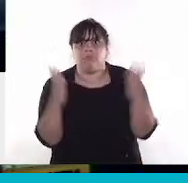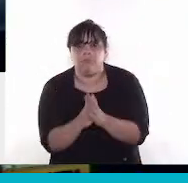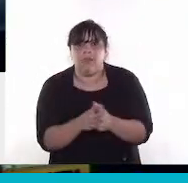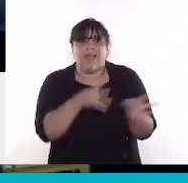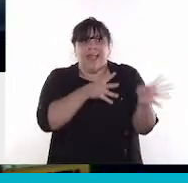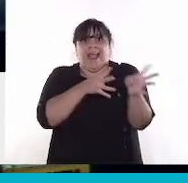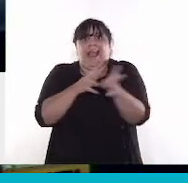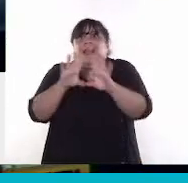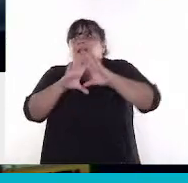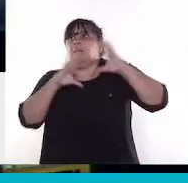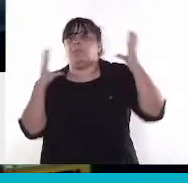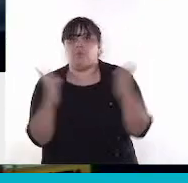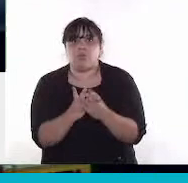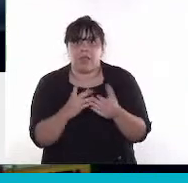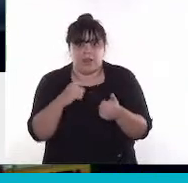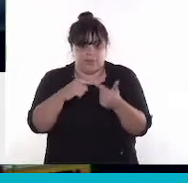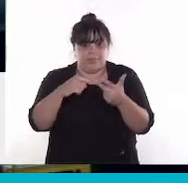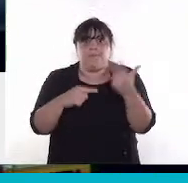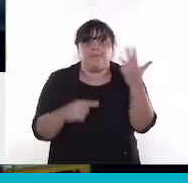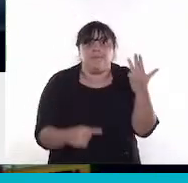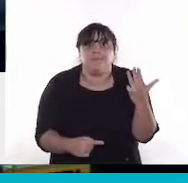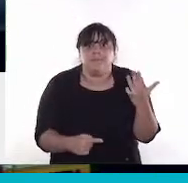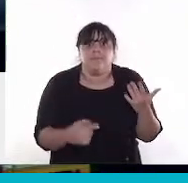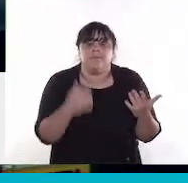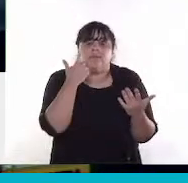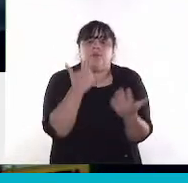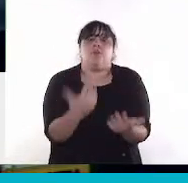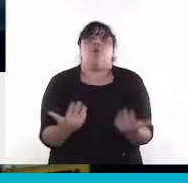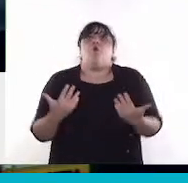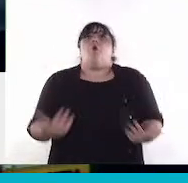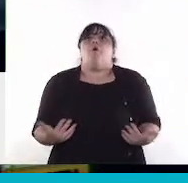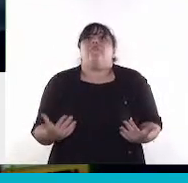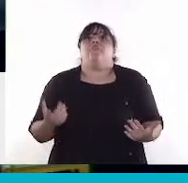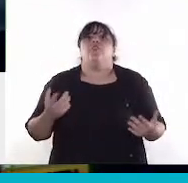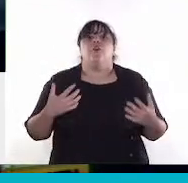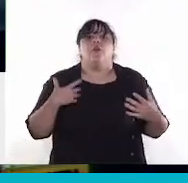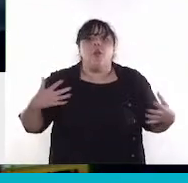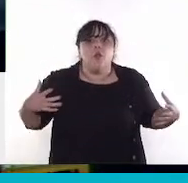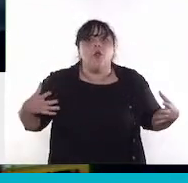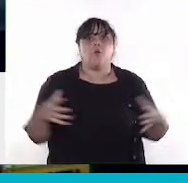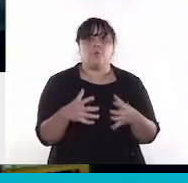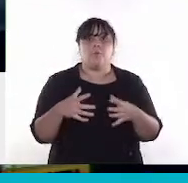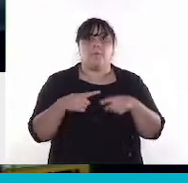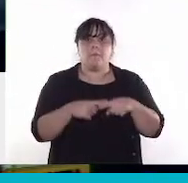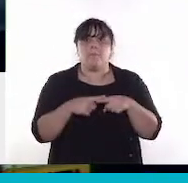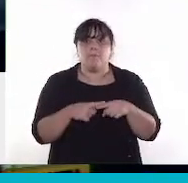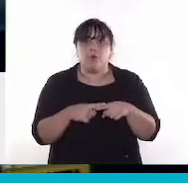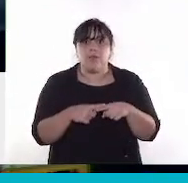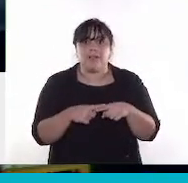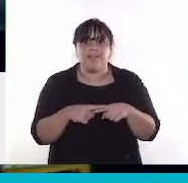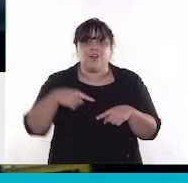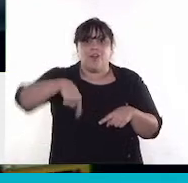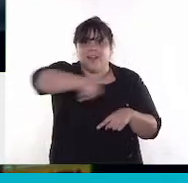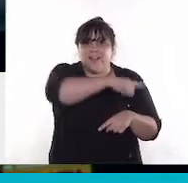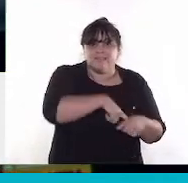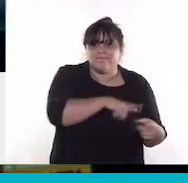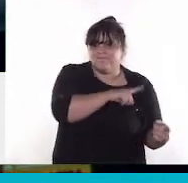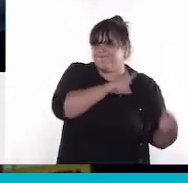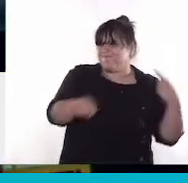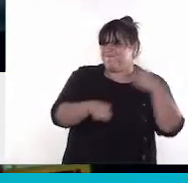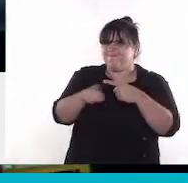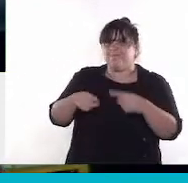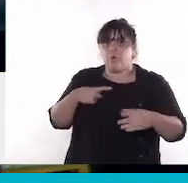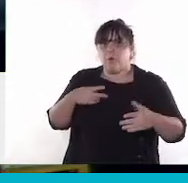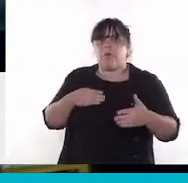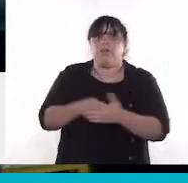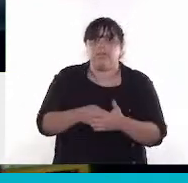mundial y, por supuesto, un frente que hizo lo imposible para ponerle límites al